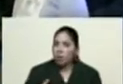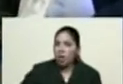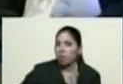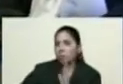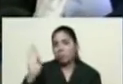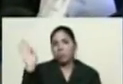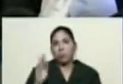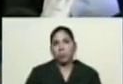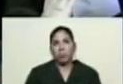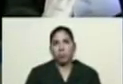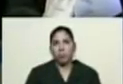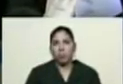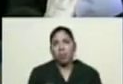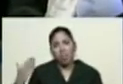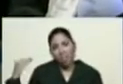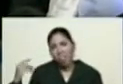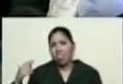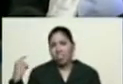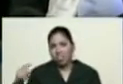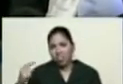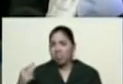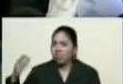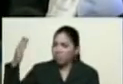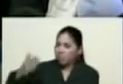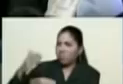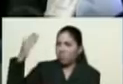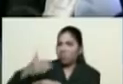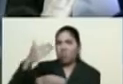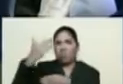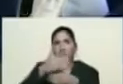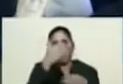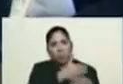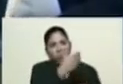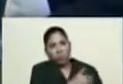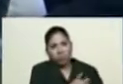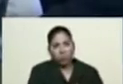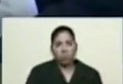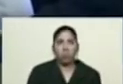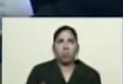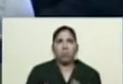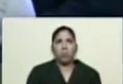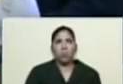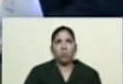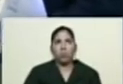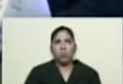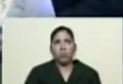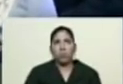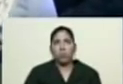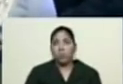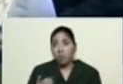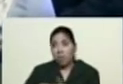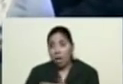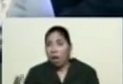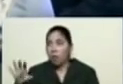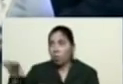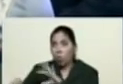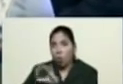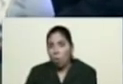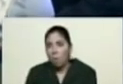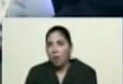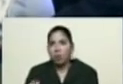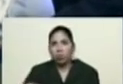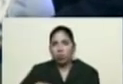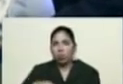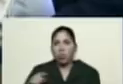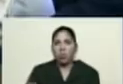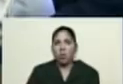Eso ya venía ocurriendo, el bloqueo contra Venezuela ya venía ocurriendo. Nos cancelaban transacciones, corresponsalías en la